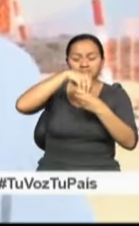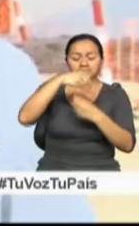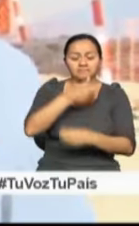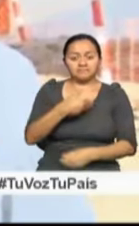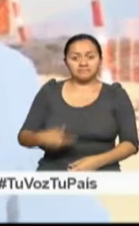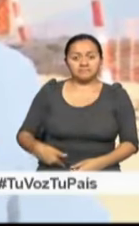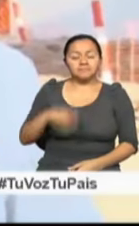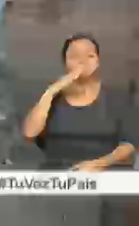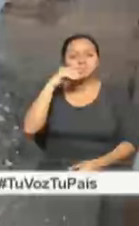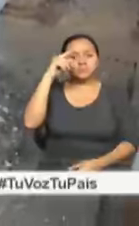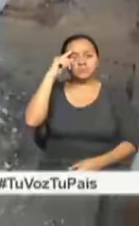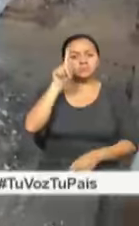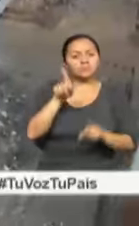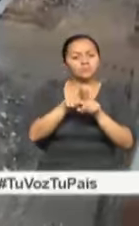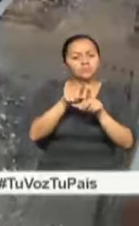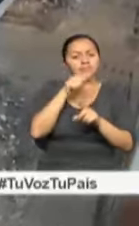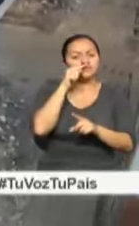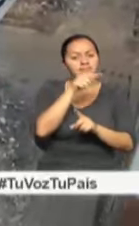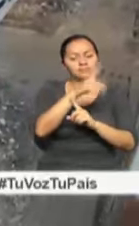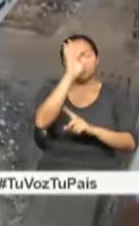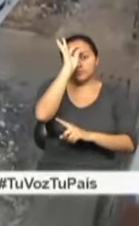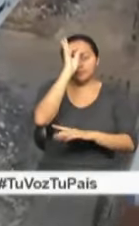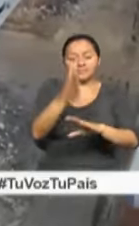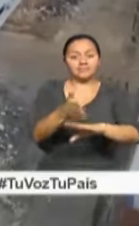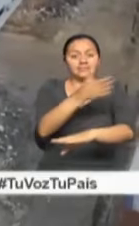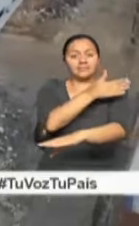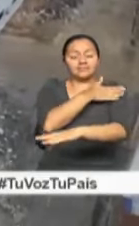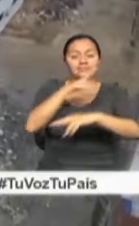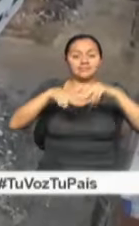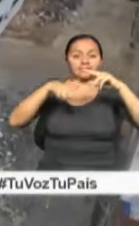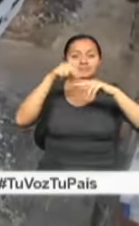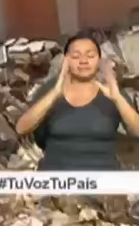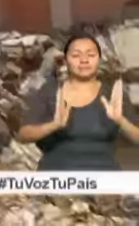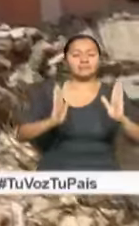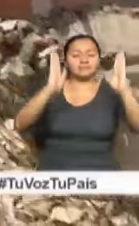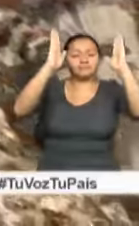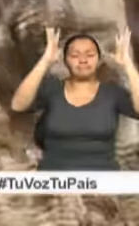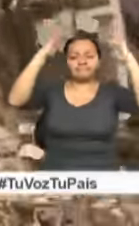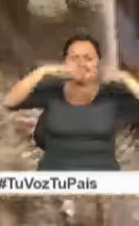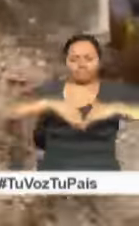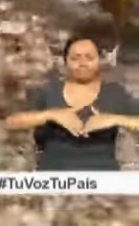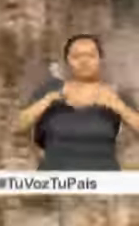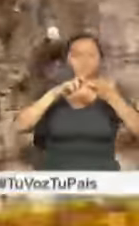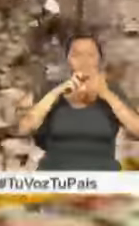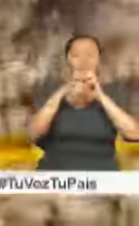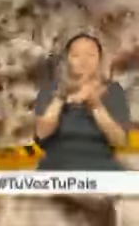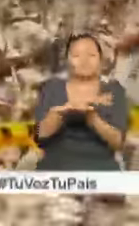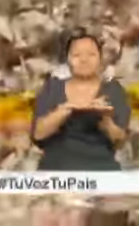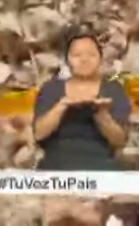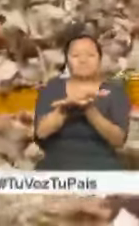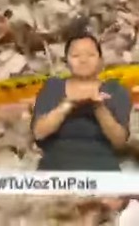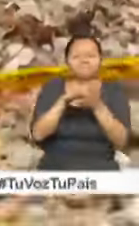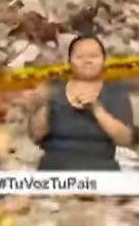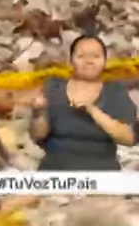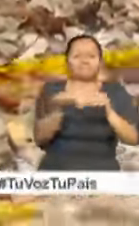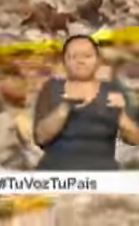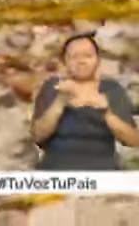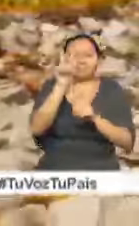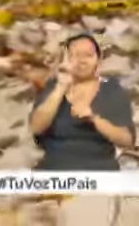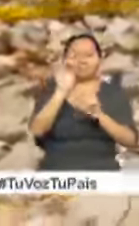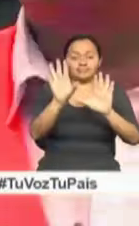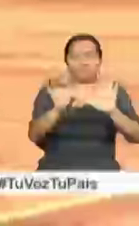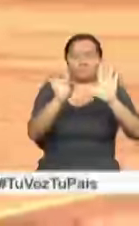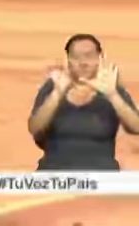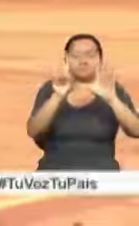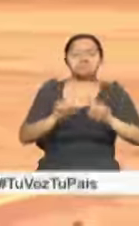hubiera considerado un hospital. La anterior edificación resultó gravemente afectada por el terremoto del 16 de abril del 2016,